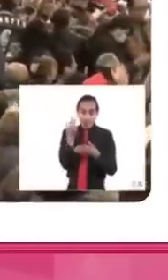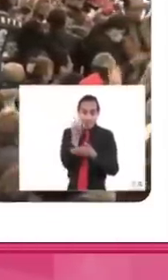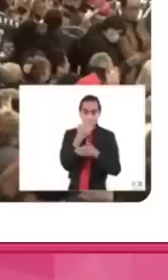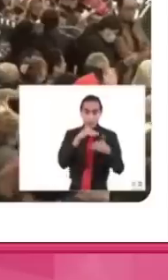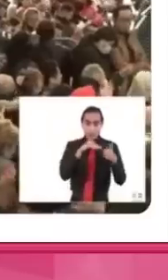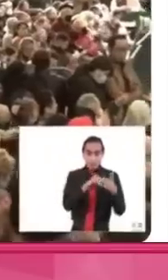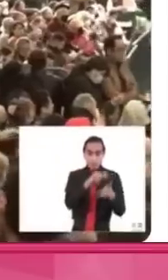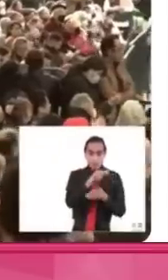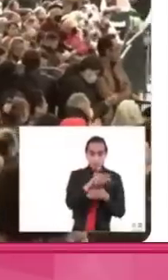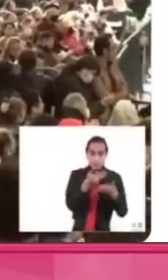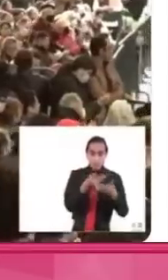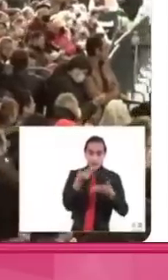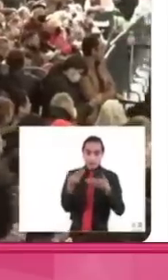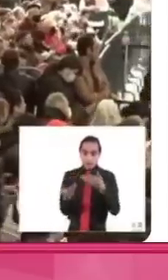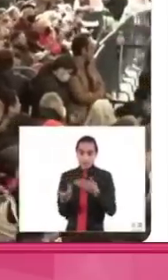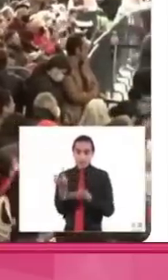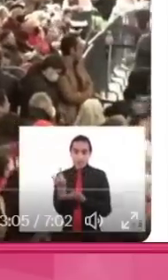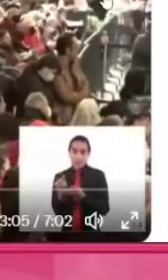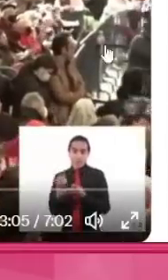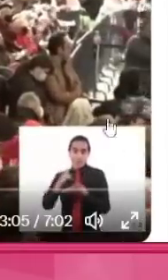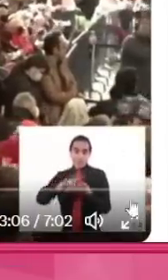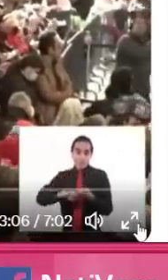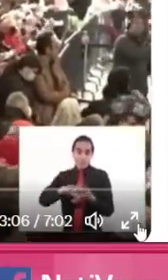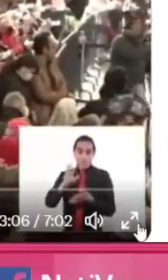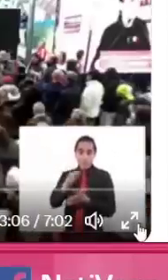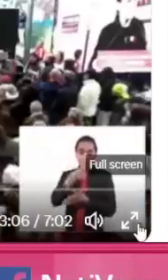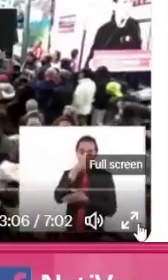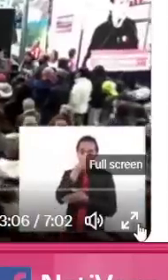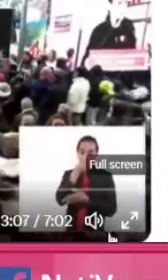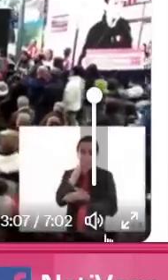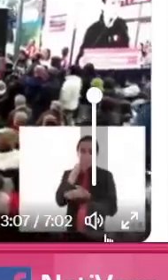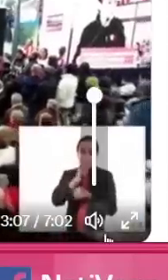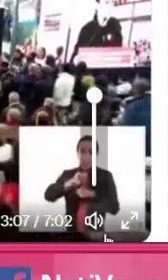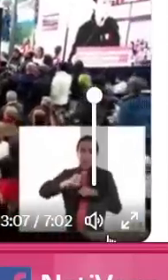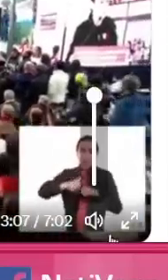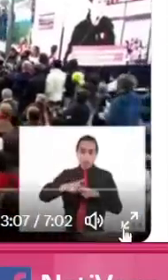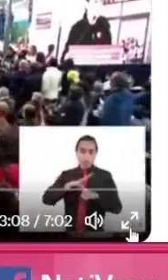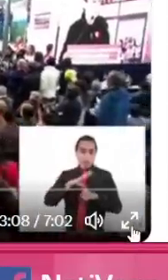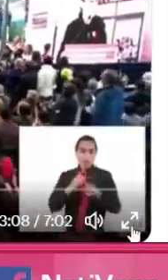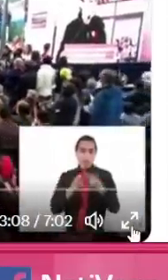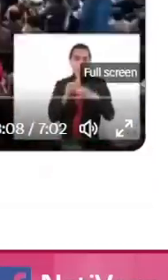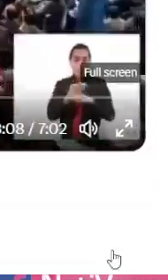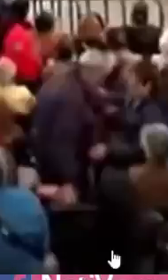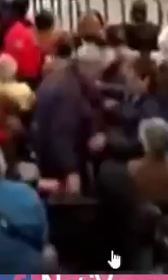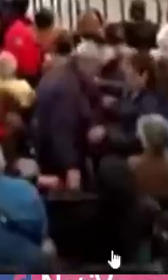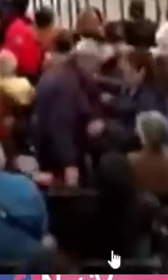hay inflación es por otra cosa, por un tema internacional.